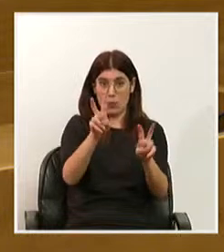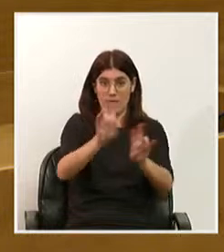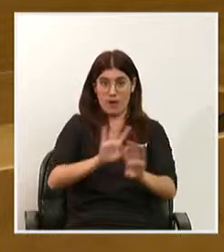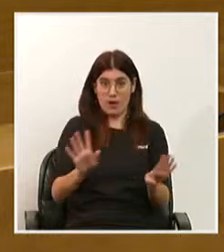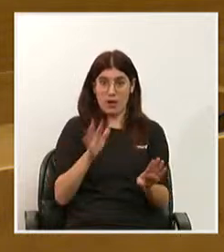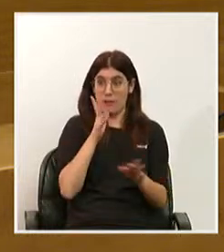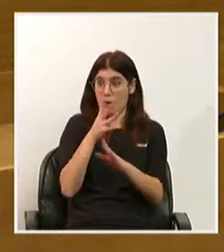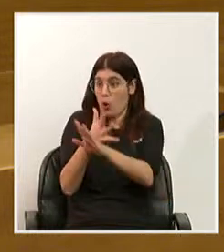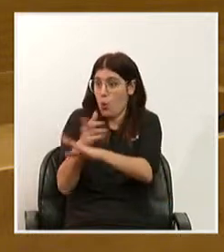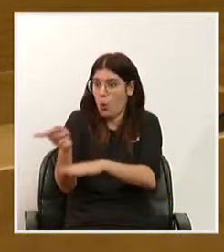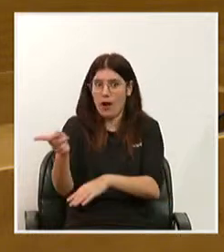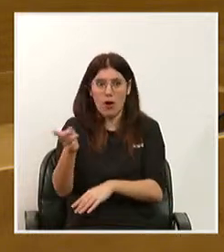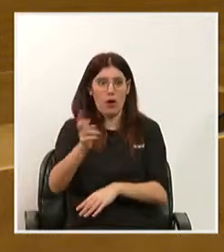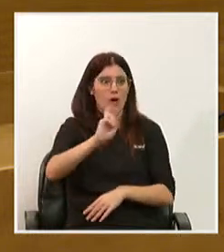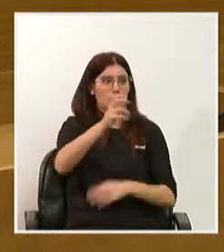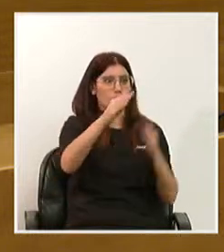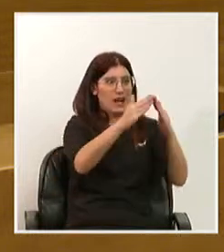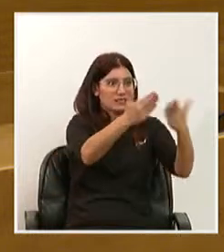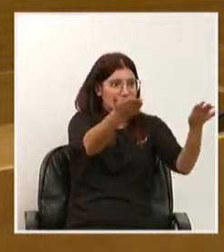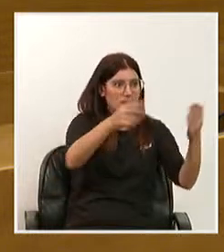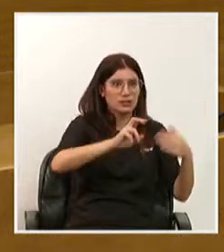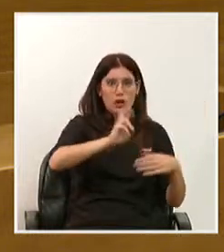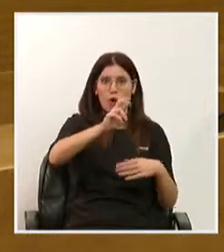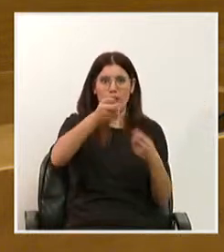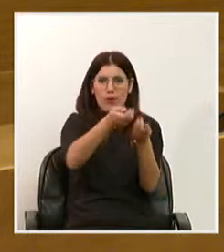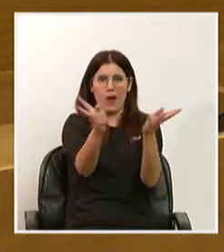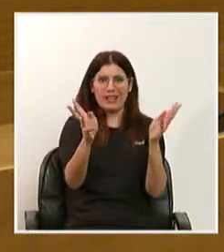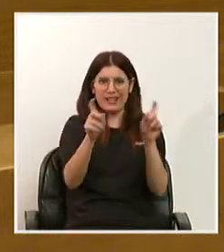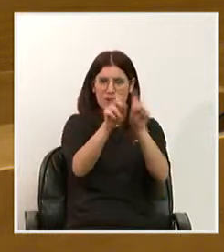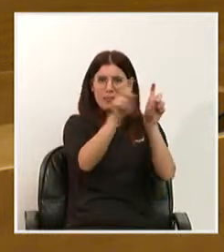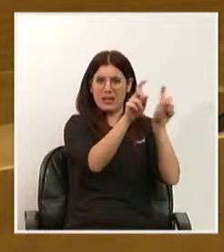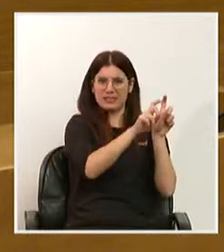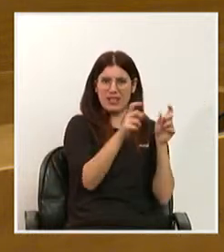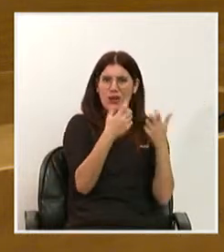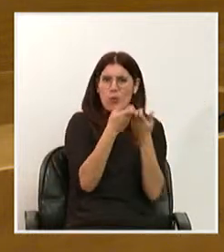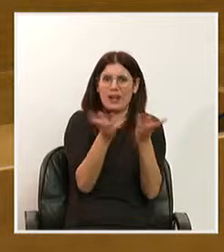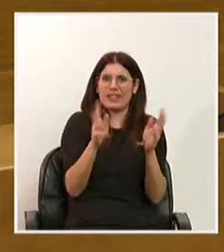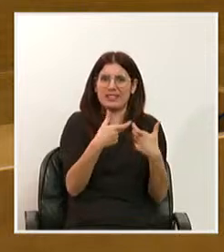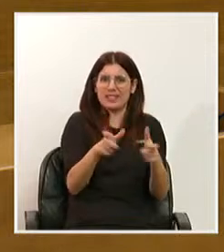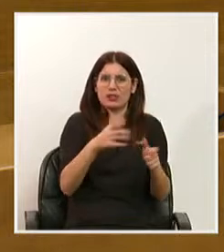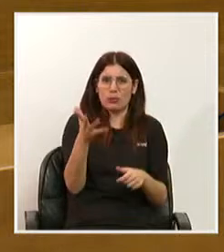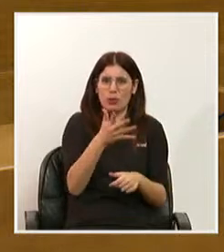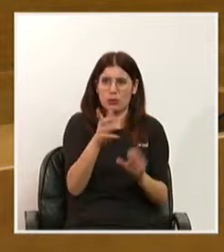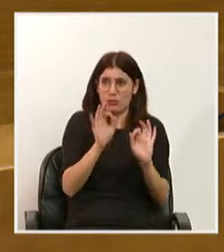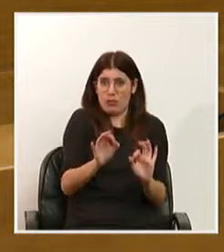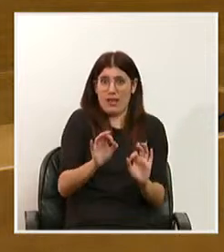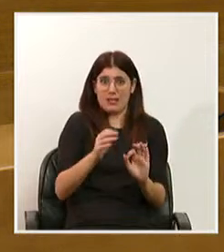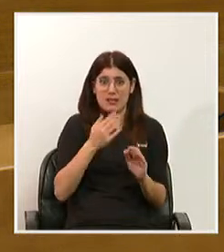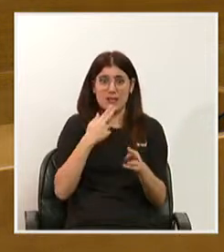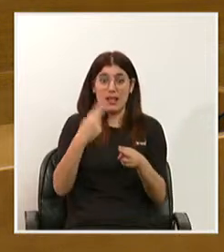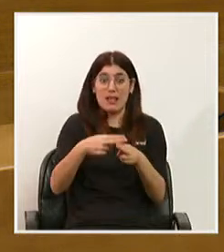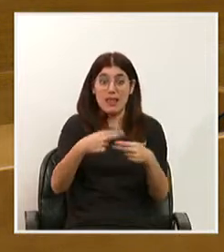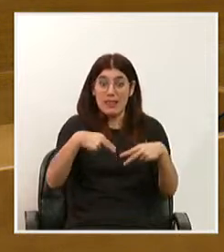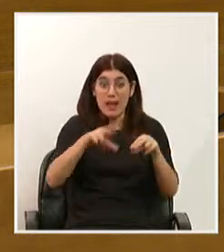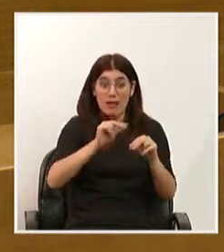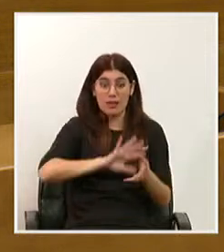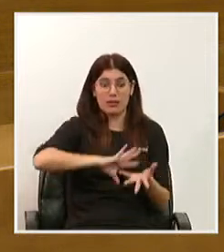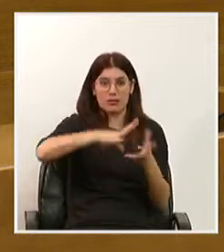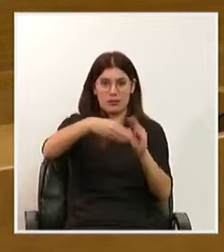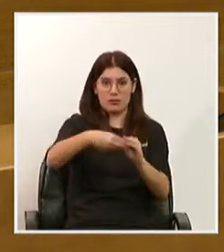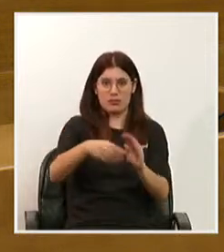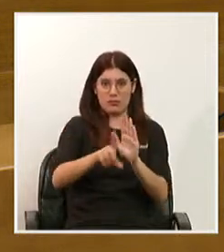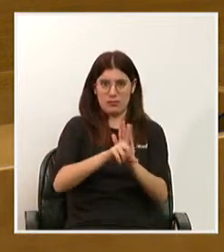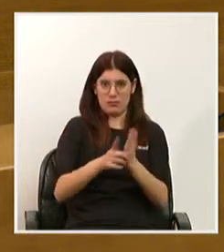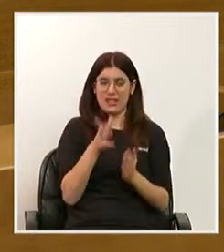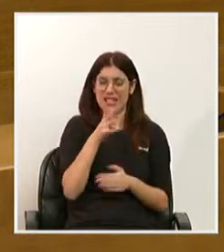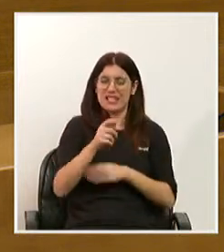juego o en las las viviendas o en cualquier empresa o cualquier sector productivo es así por tanto y es la trampa de